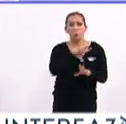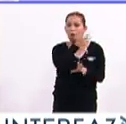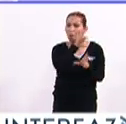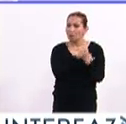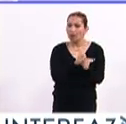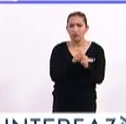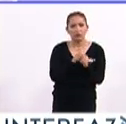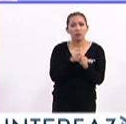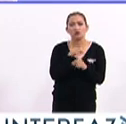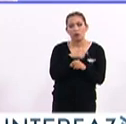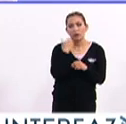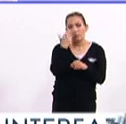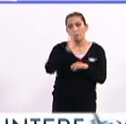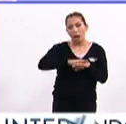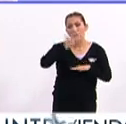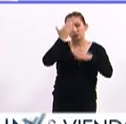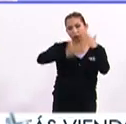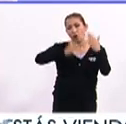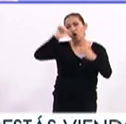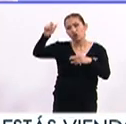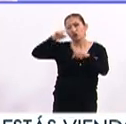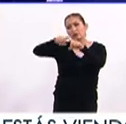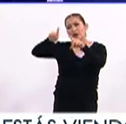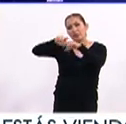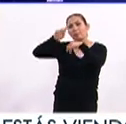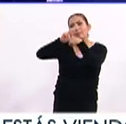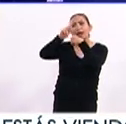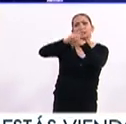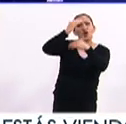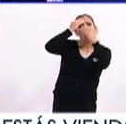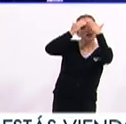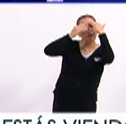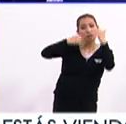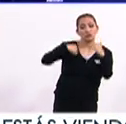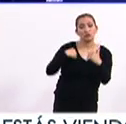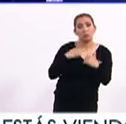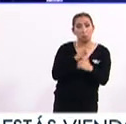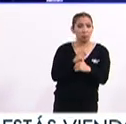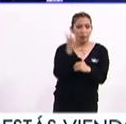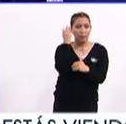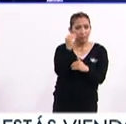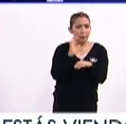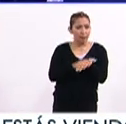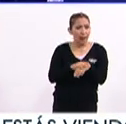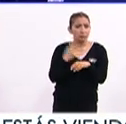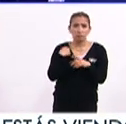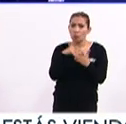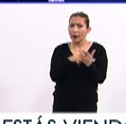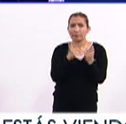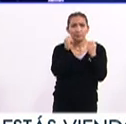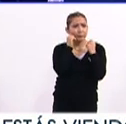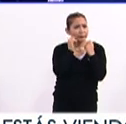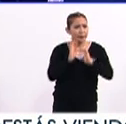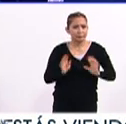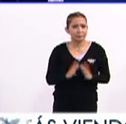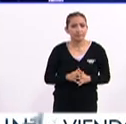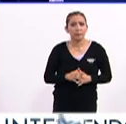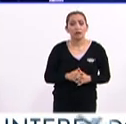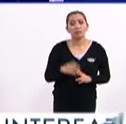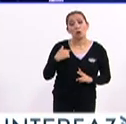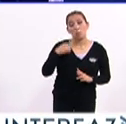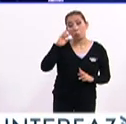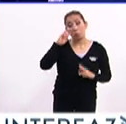global. Entonces yo quiero seguir formándome en otros diferentes países. Sea el que sea, yo creo que puedes aprender mucho estés donde estés. Y